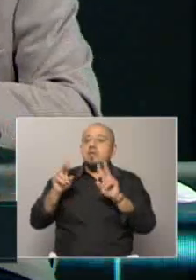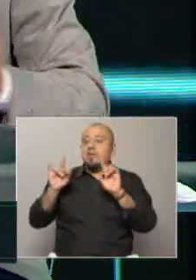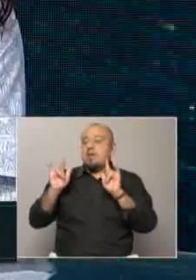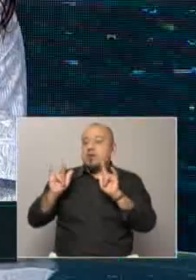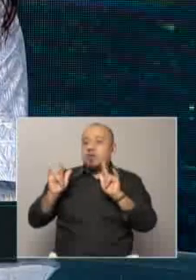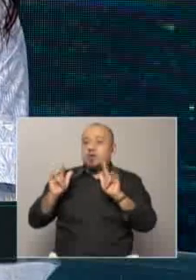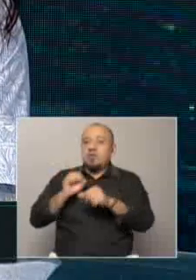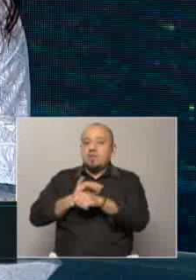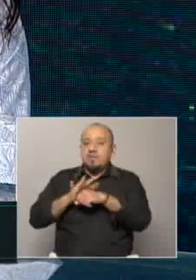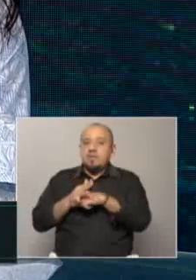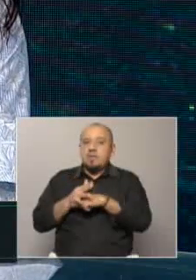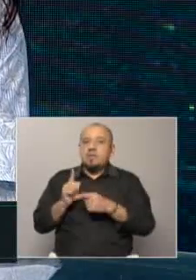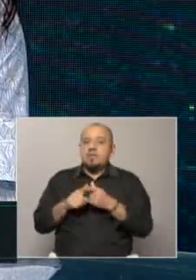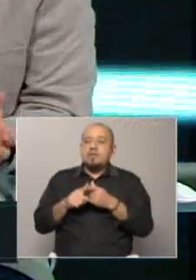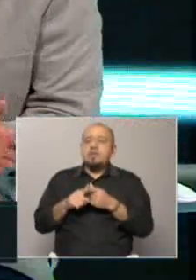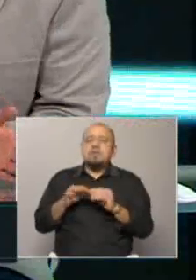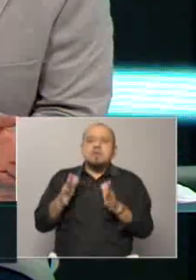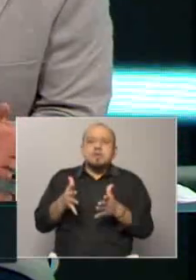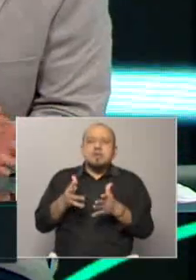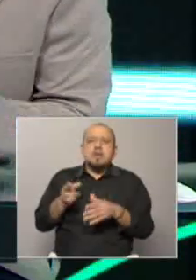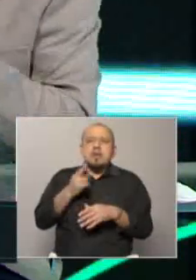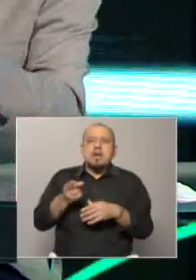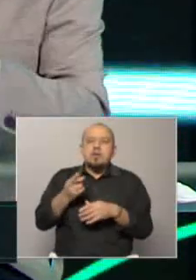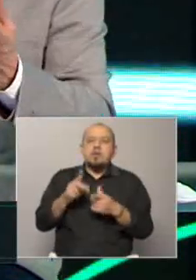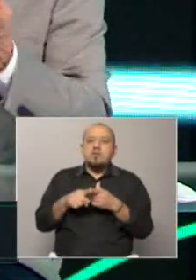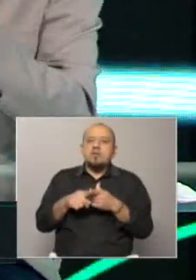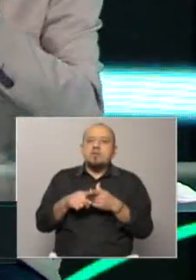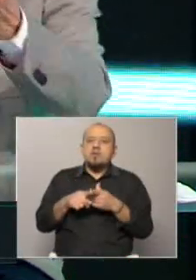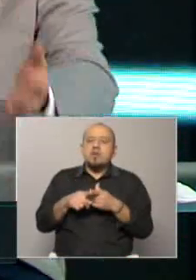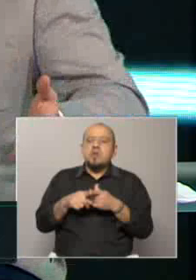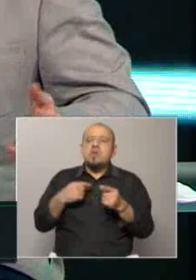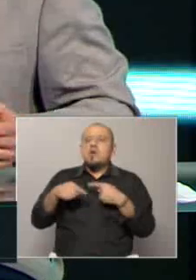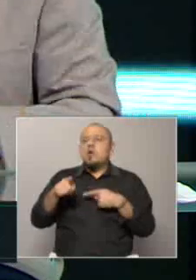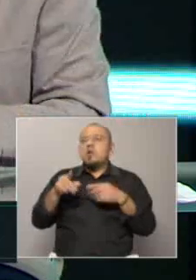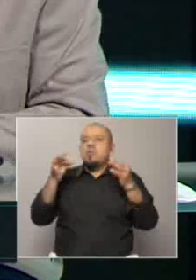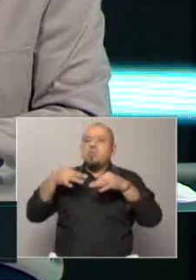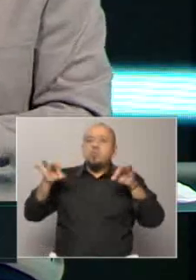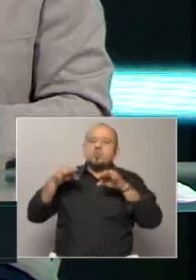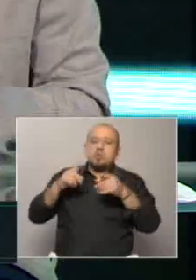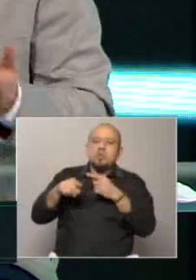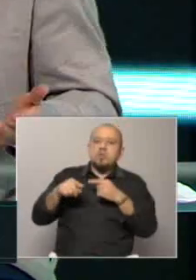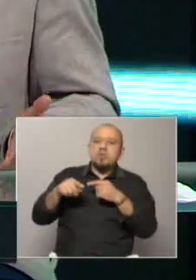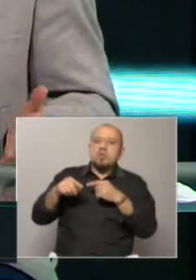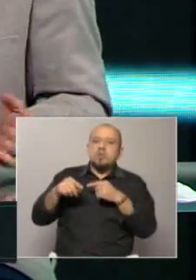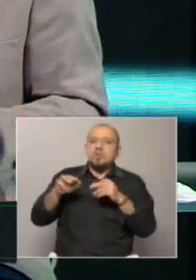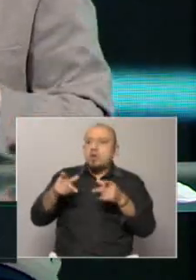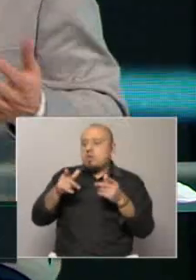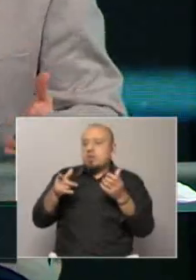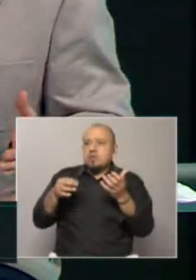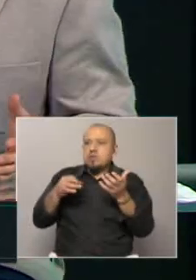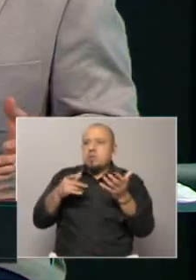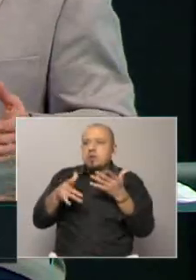Vamos a ponerle, para ponerle un título. ¿Qué tan raro fue? Para ustedes, viéndolo de afuera, viendo a los músicos, viendo que los tipos estaban tocando